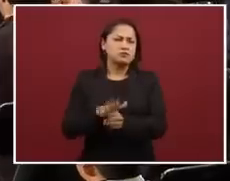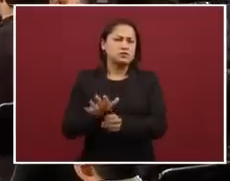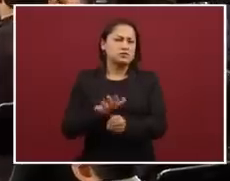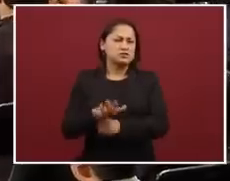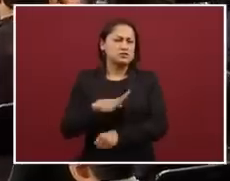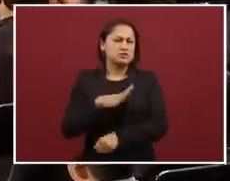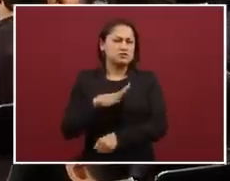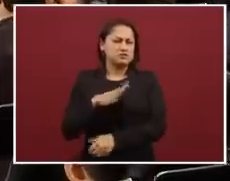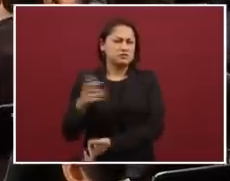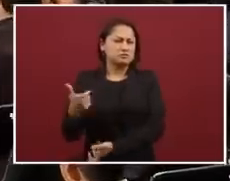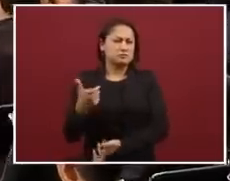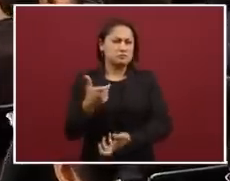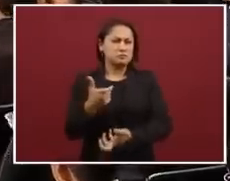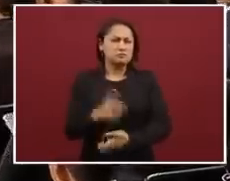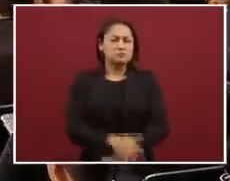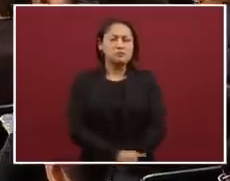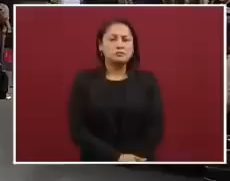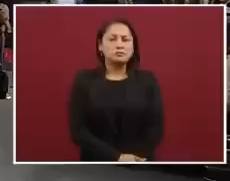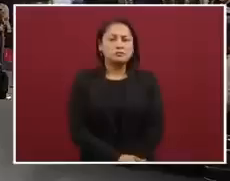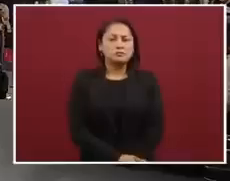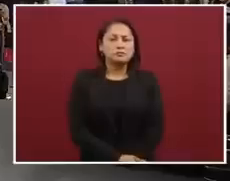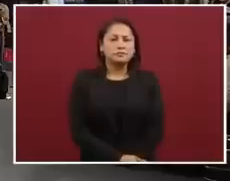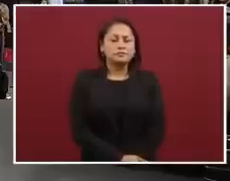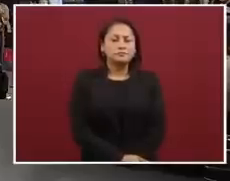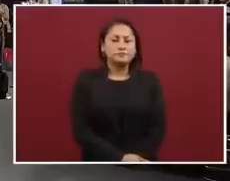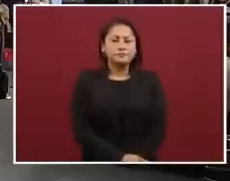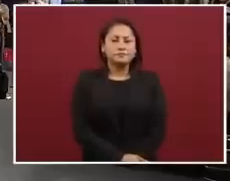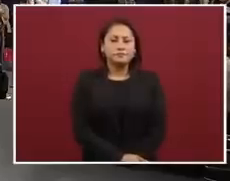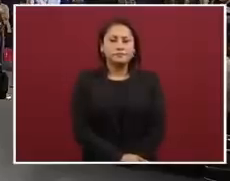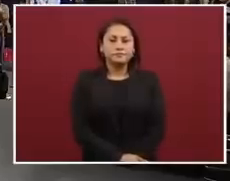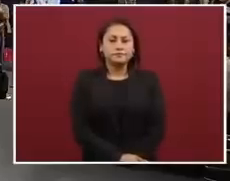Gracias. Allá, por favor. Usted.